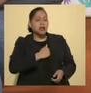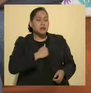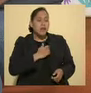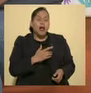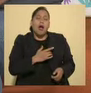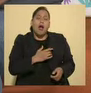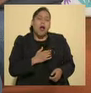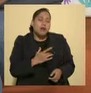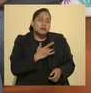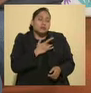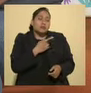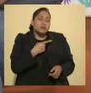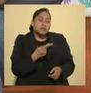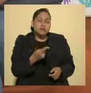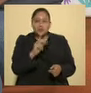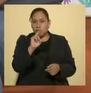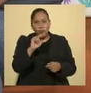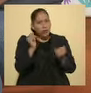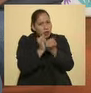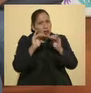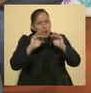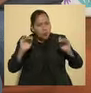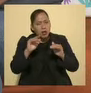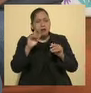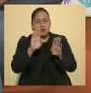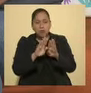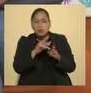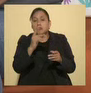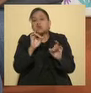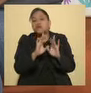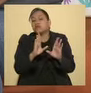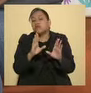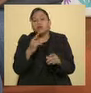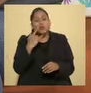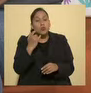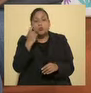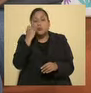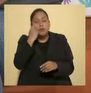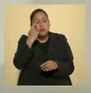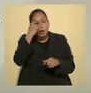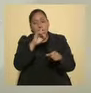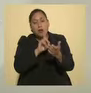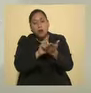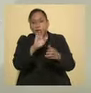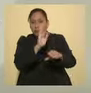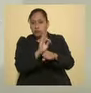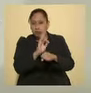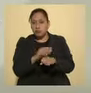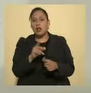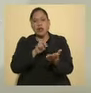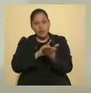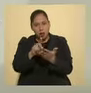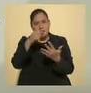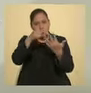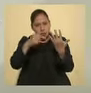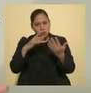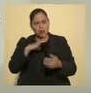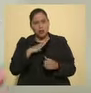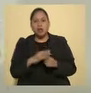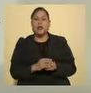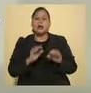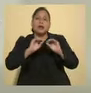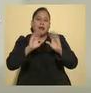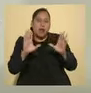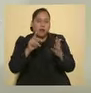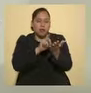somos exactamente iguales. Es una condición de vida y estamos luchando por los derechos. Derechos que tenemos. Claro